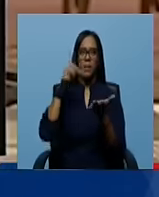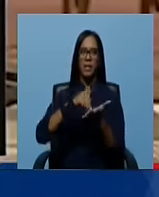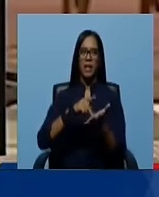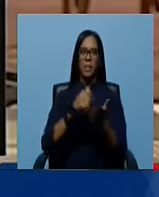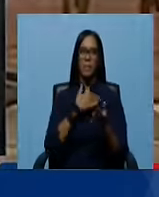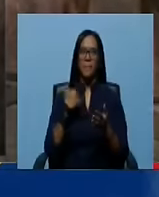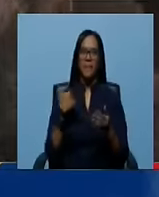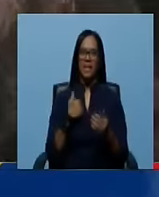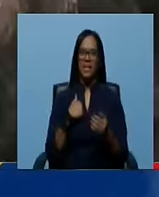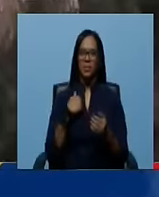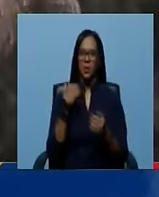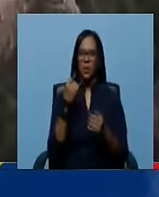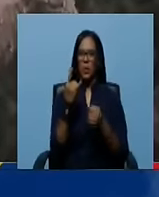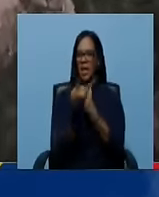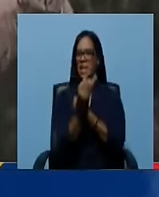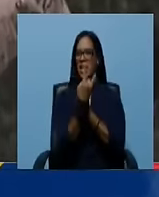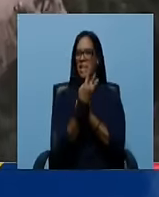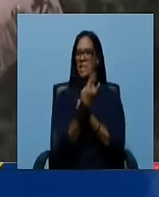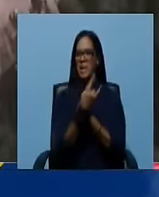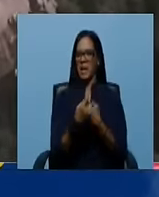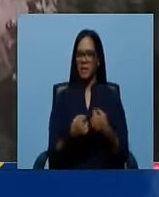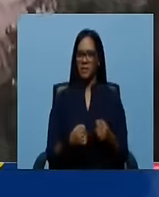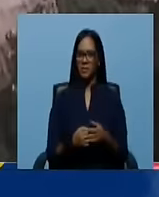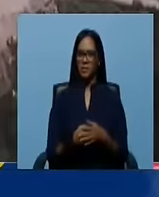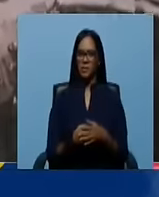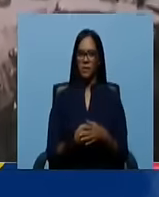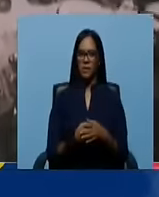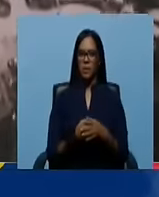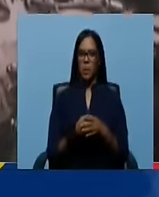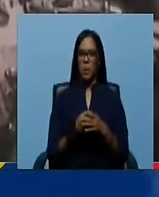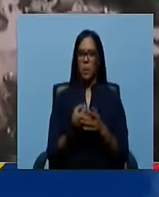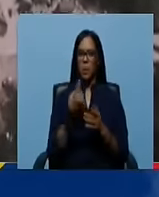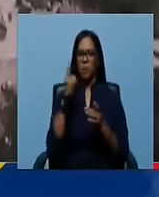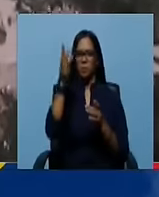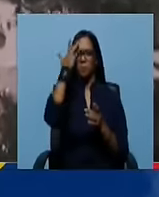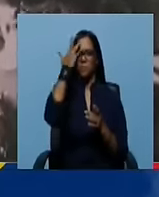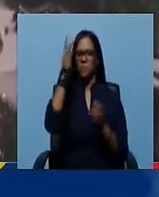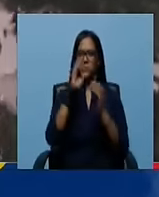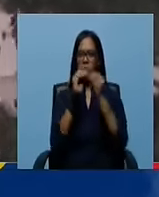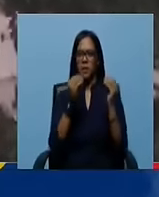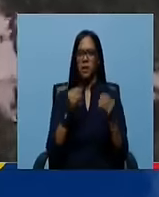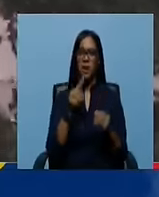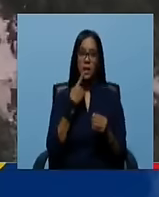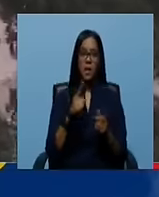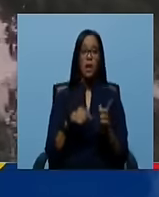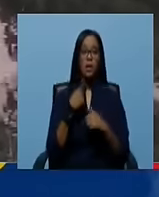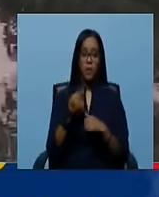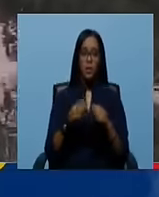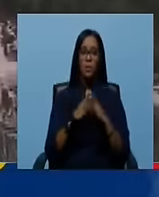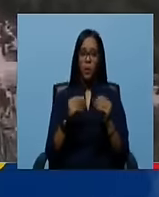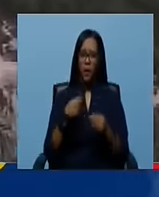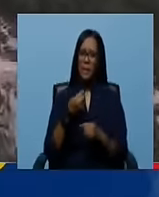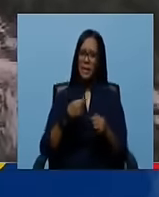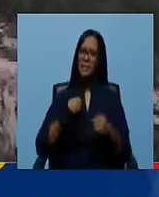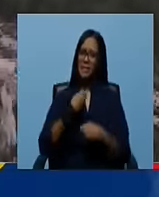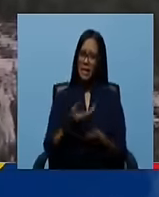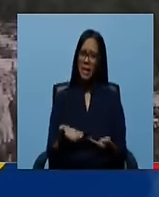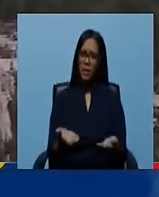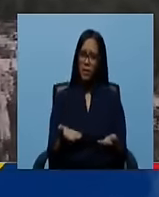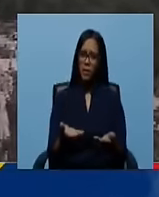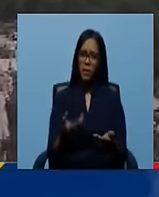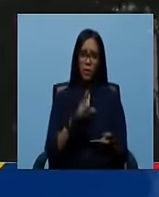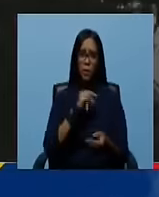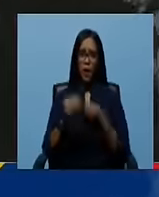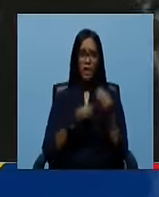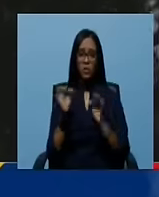echar tierrita en los ojos. Un pote de humo había montado. Y le dije, después de toda la plata que se te ha dado, no has